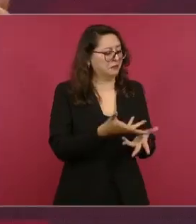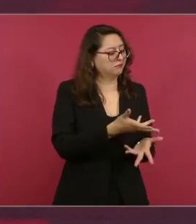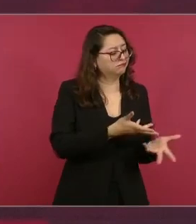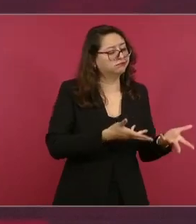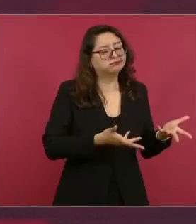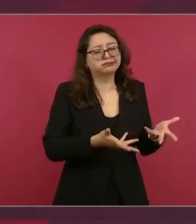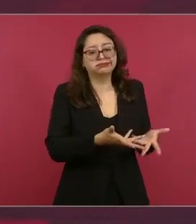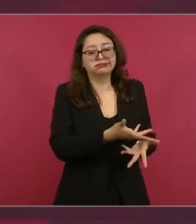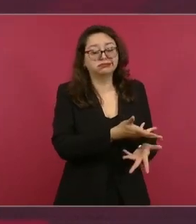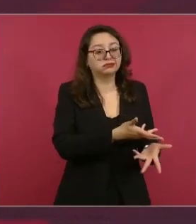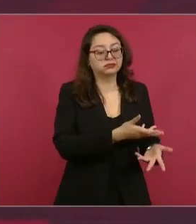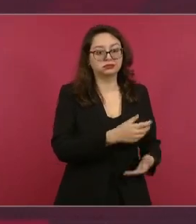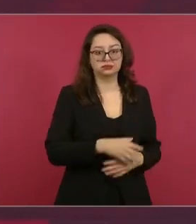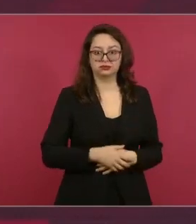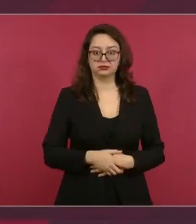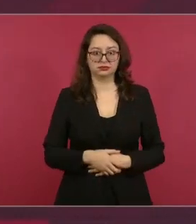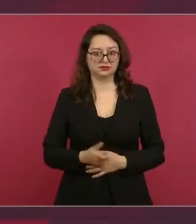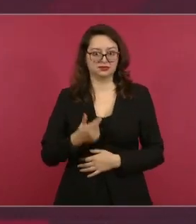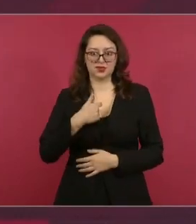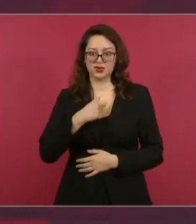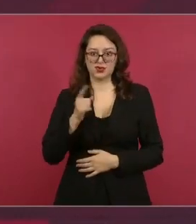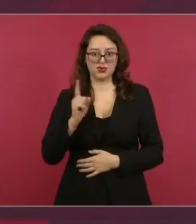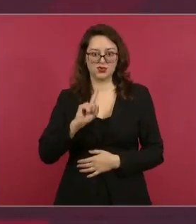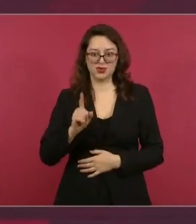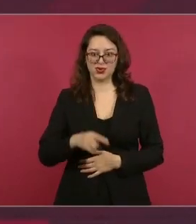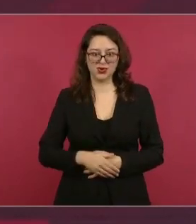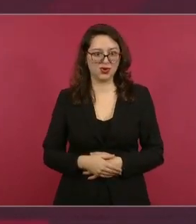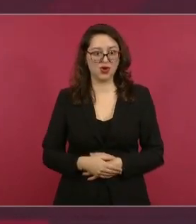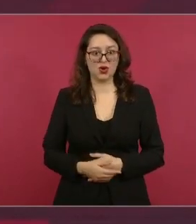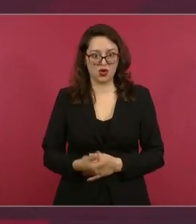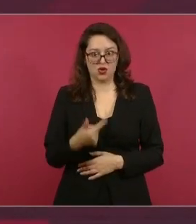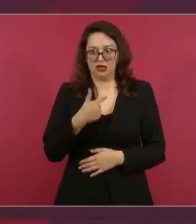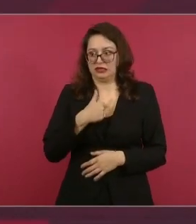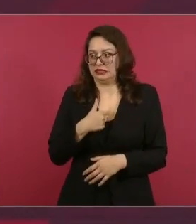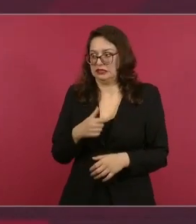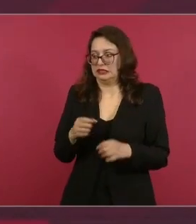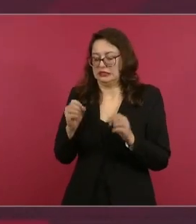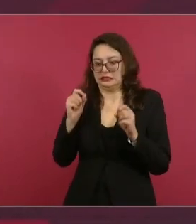por esta situación.